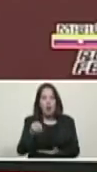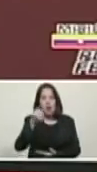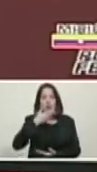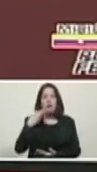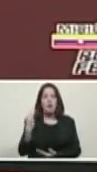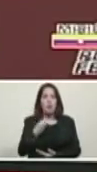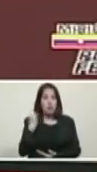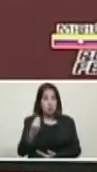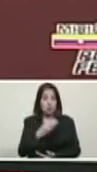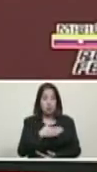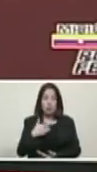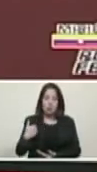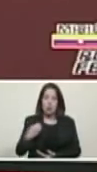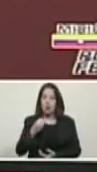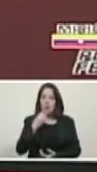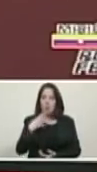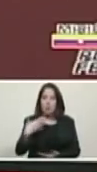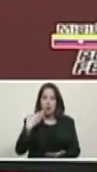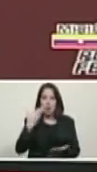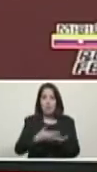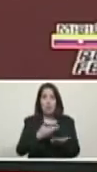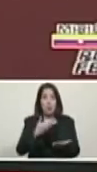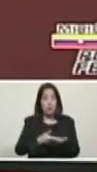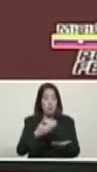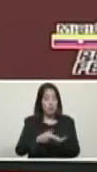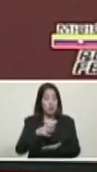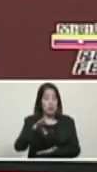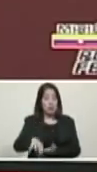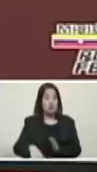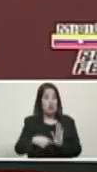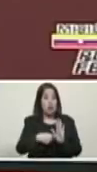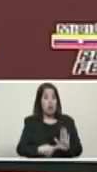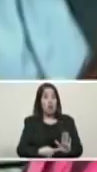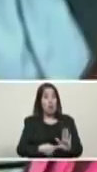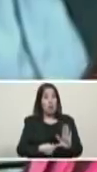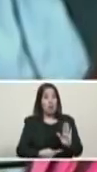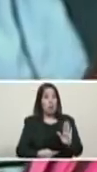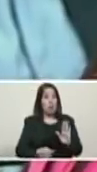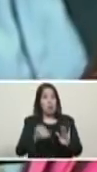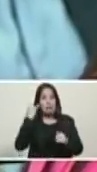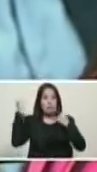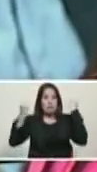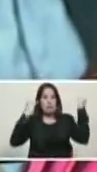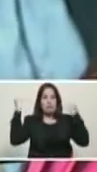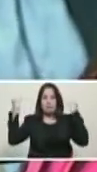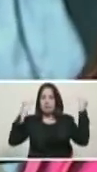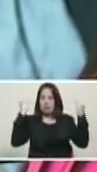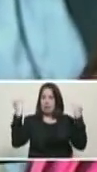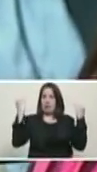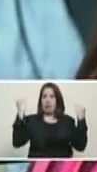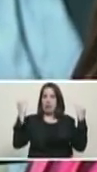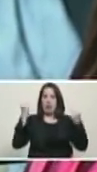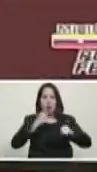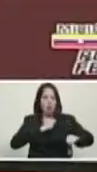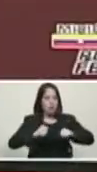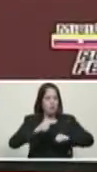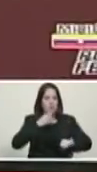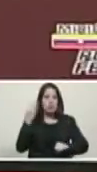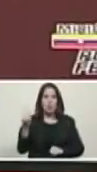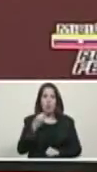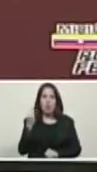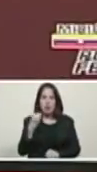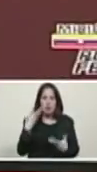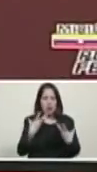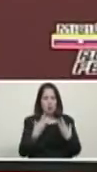fórmulas buenas propuestas ponga ese estado mayor de la juventud pedro infante a partir la idea y todos los movimientos juveniles agrupados